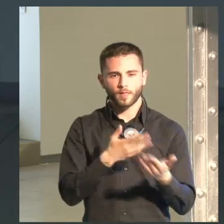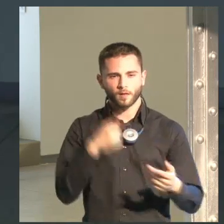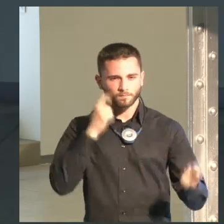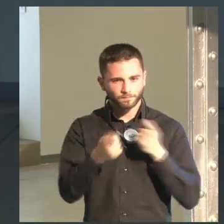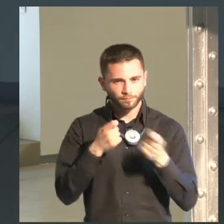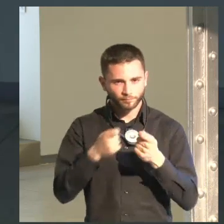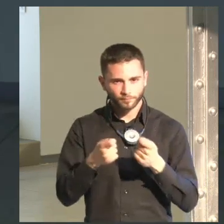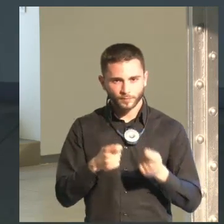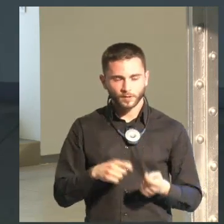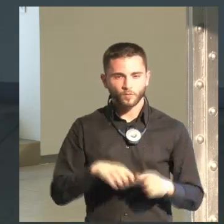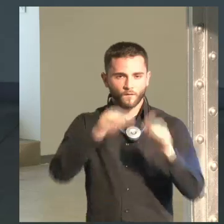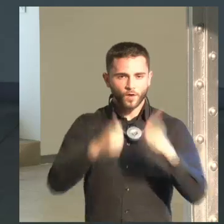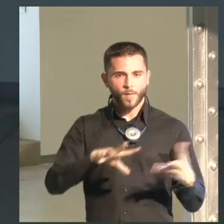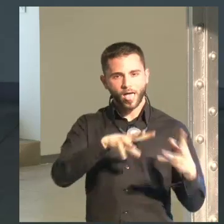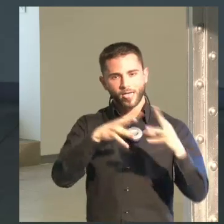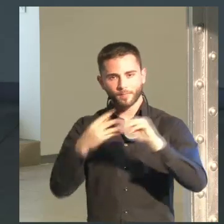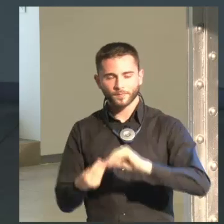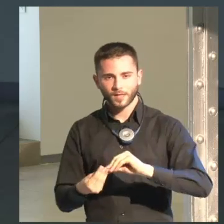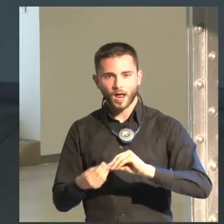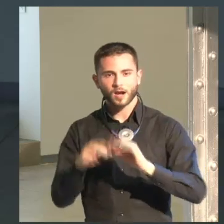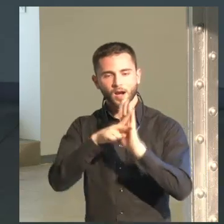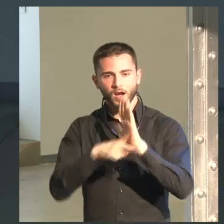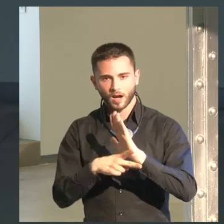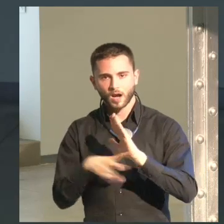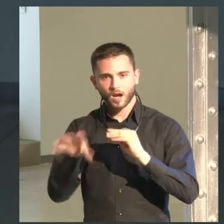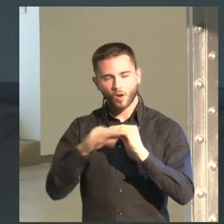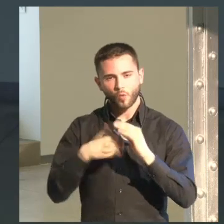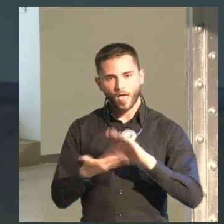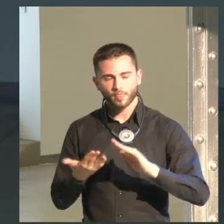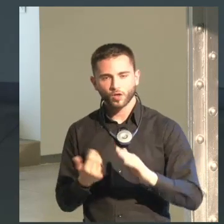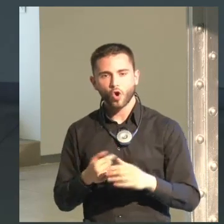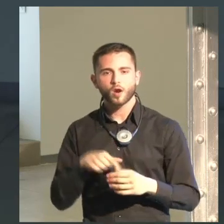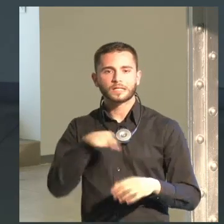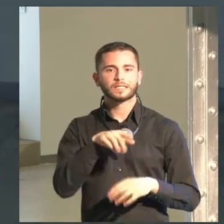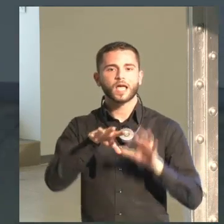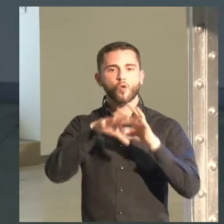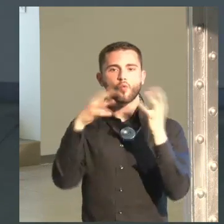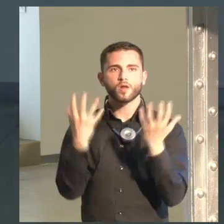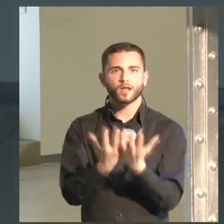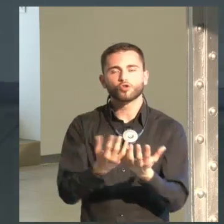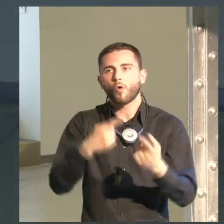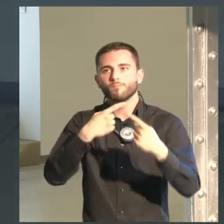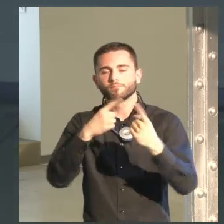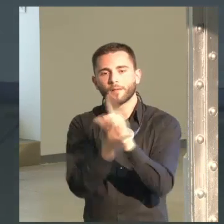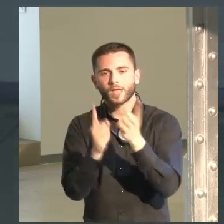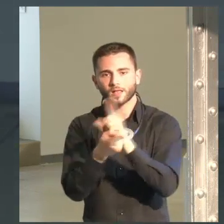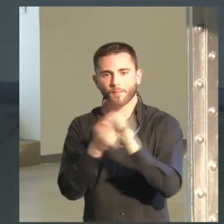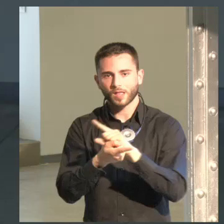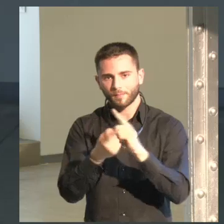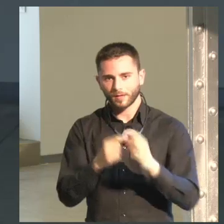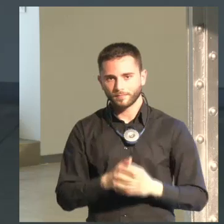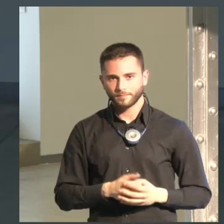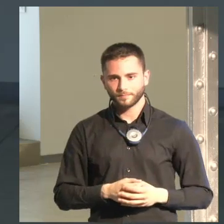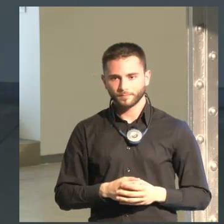de adaptar la regulación a ese universo cambiante.